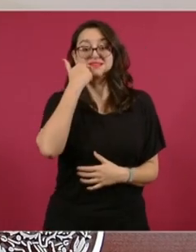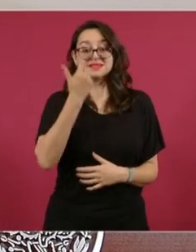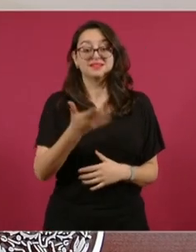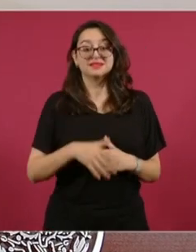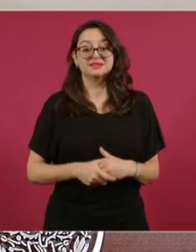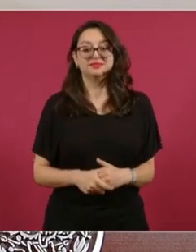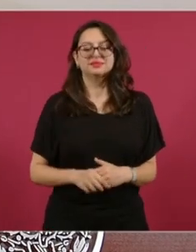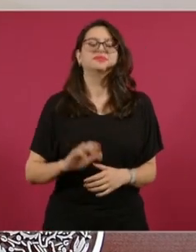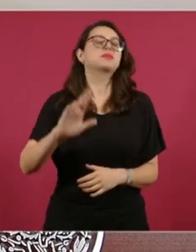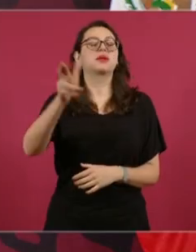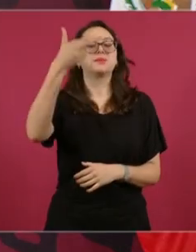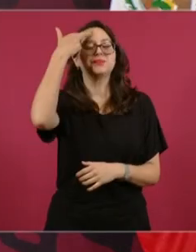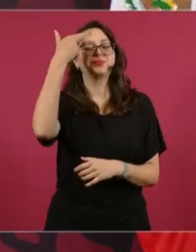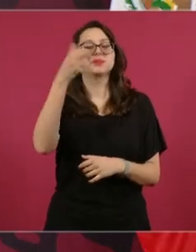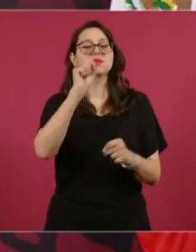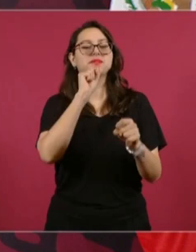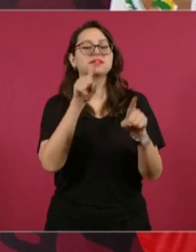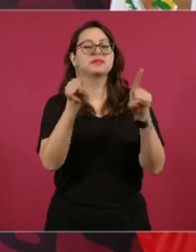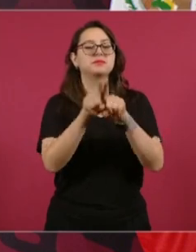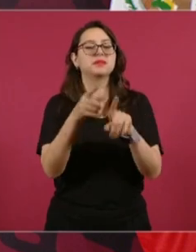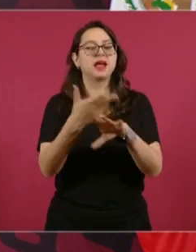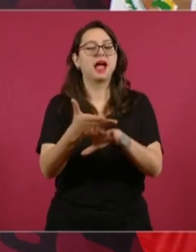Paz, eso para los jóvenes,